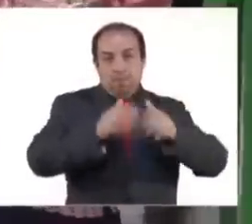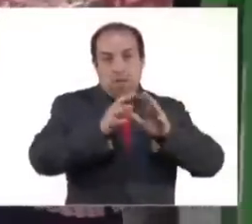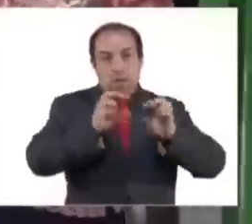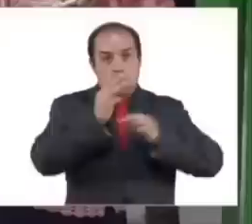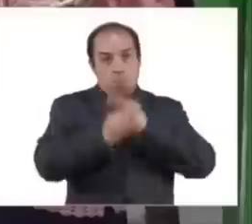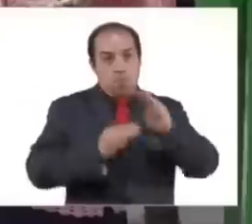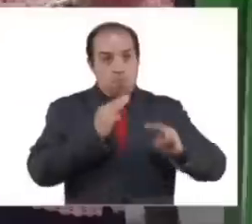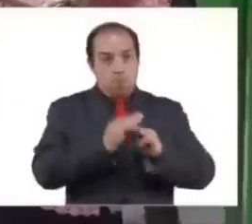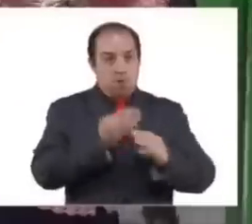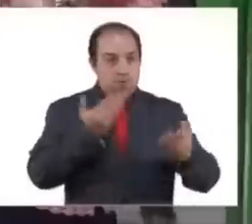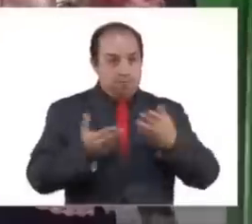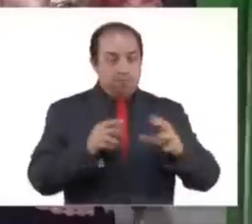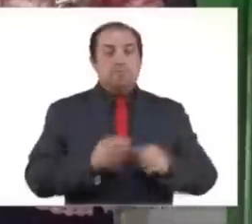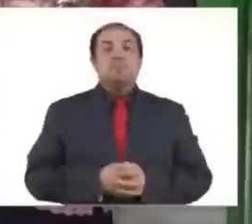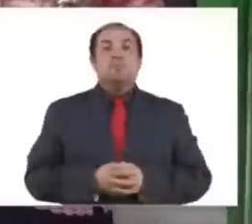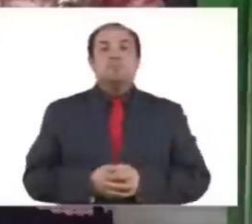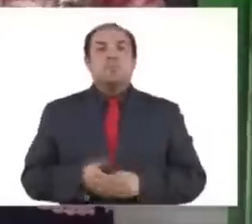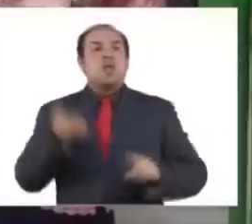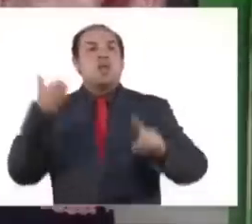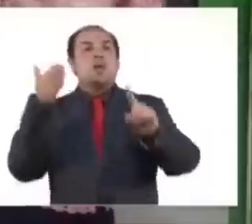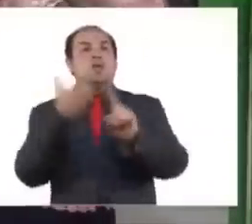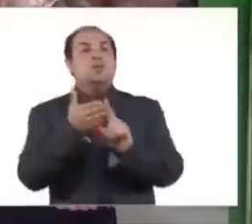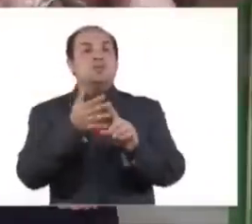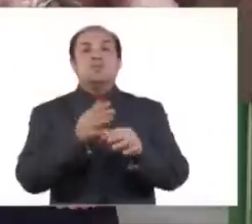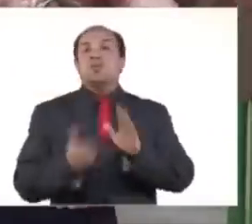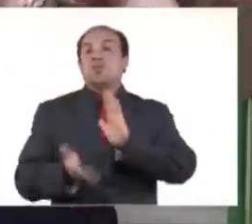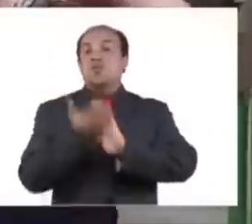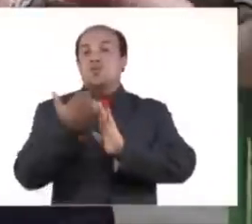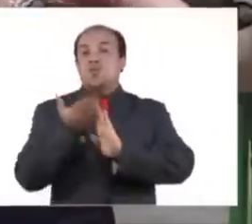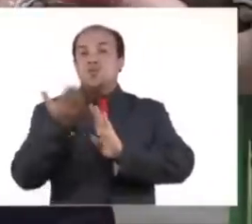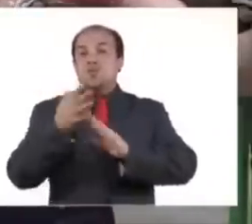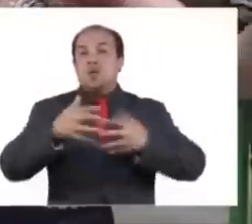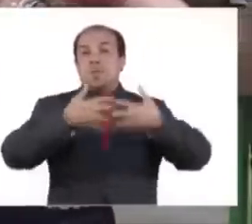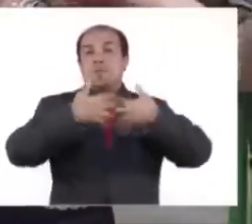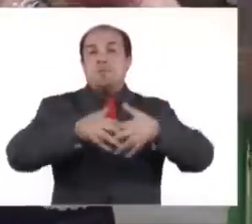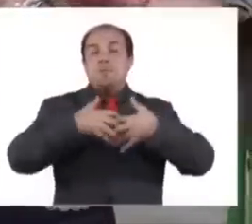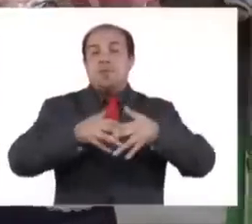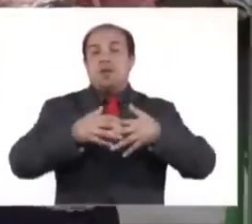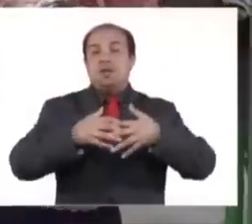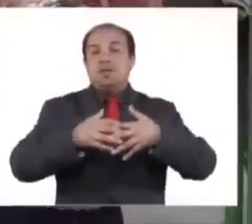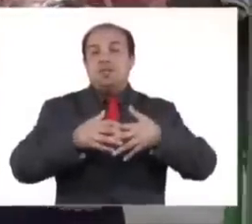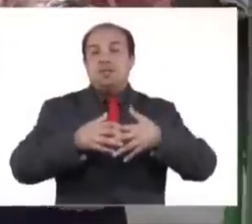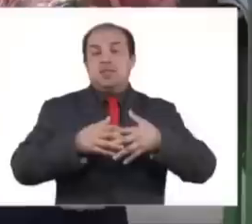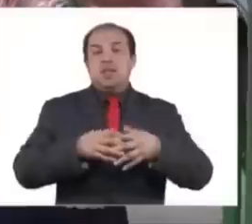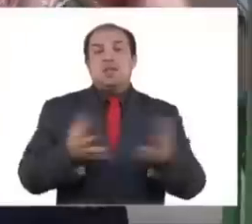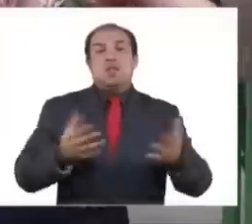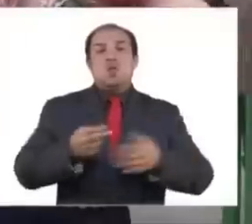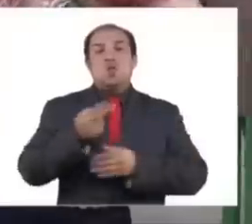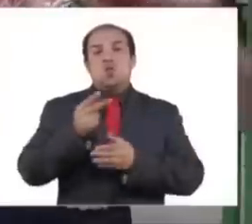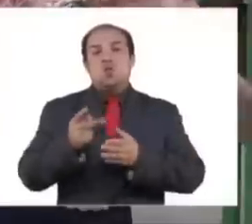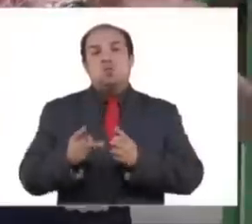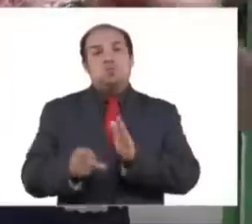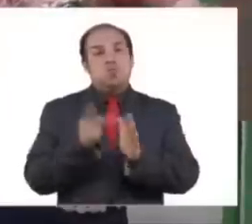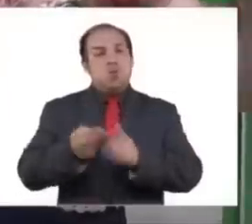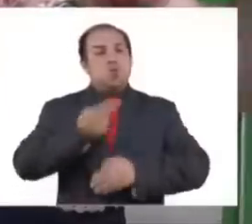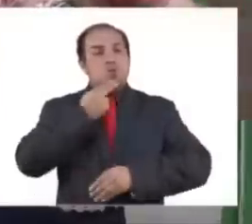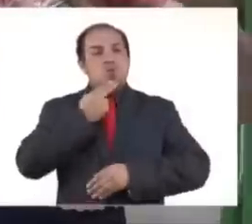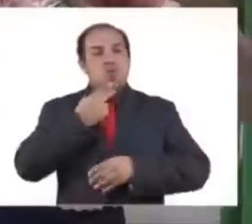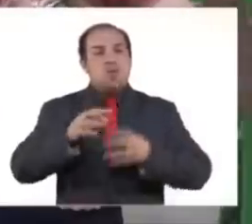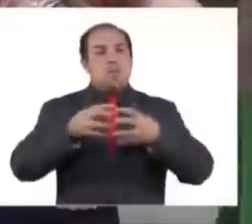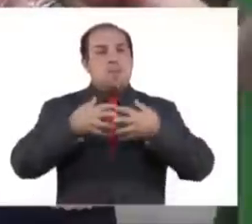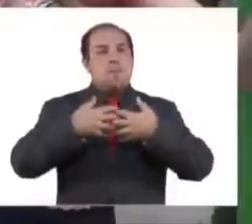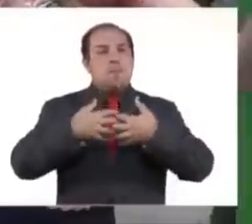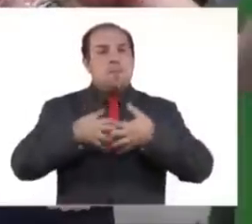El objetivo, porque construimos una planta recicladora de orgánico de 1000 toneladas que tenemos